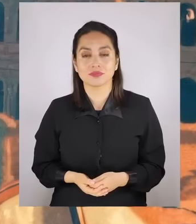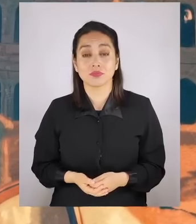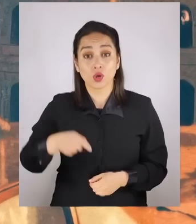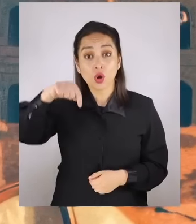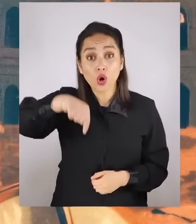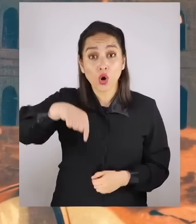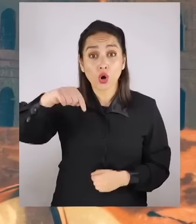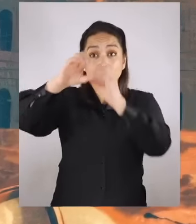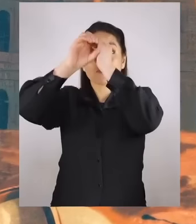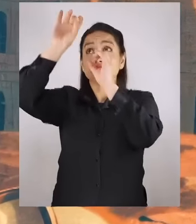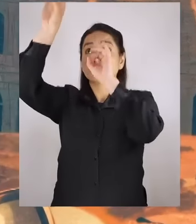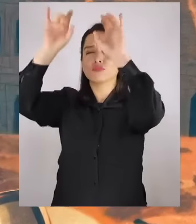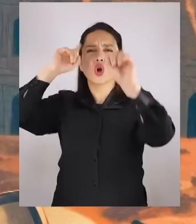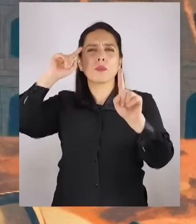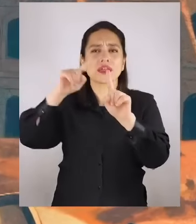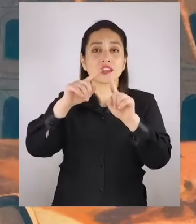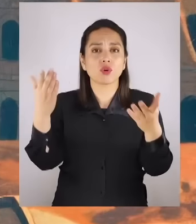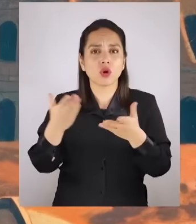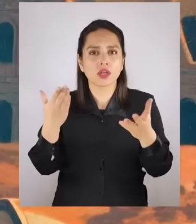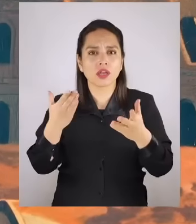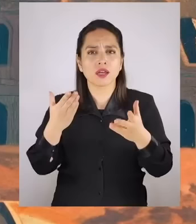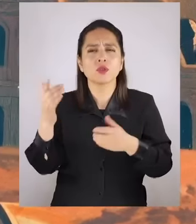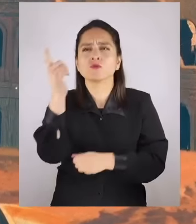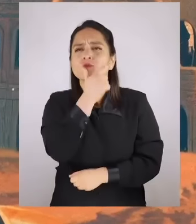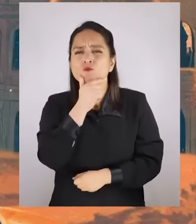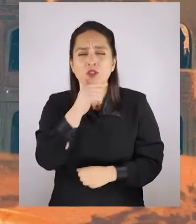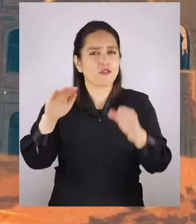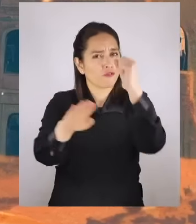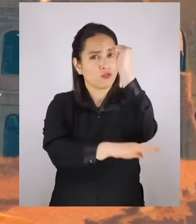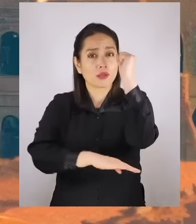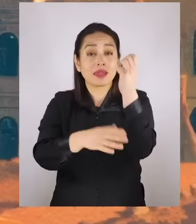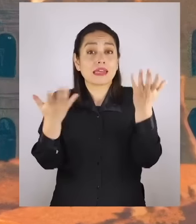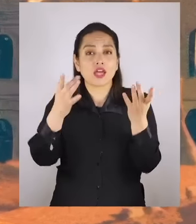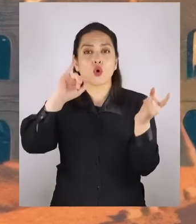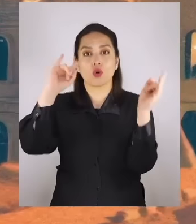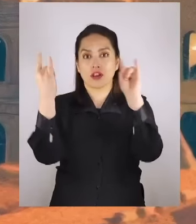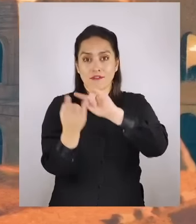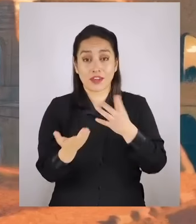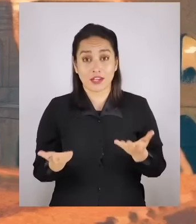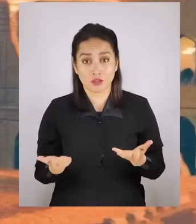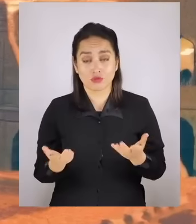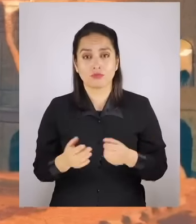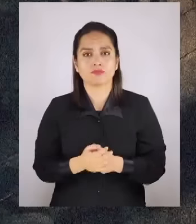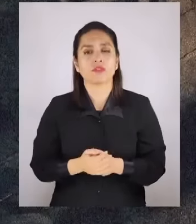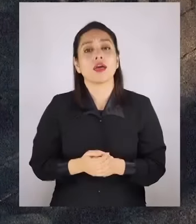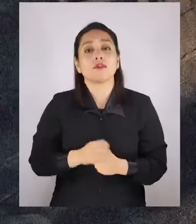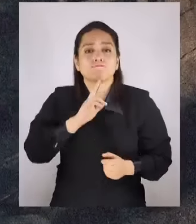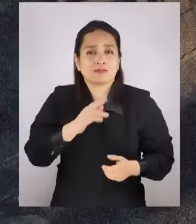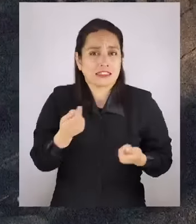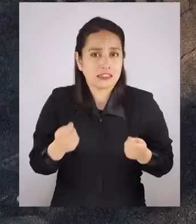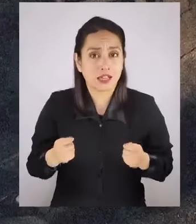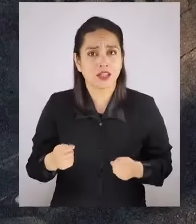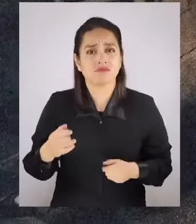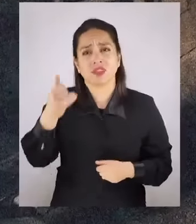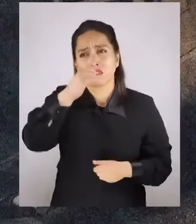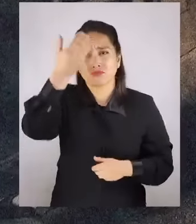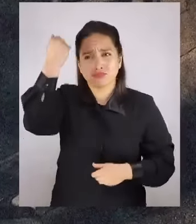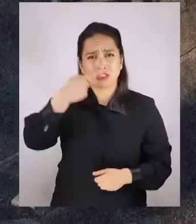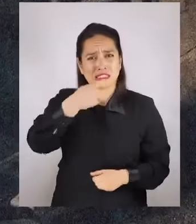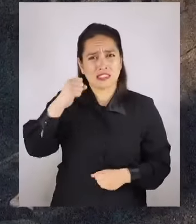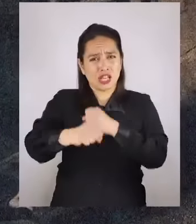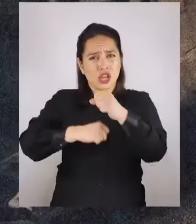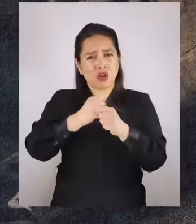Hoy, la astronomía busca contestar las preguntas más fundamentales sobre el universo. Hace algunos siglos, observar las estrellas